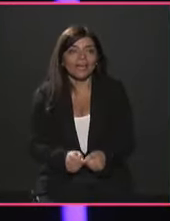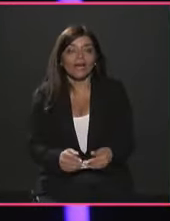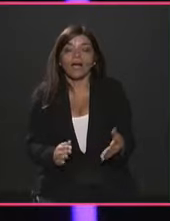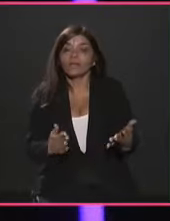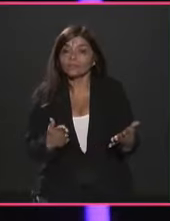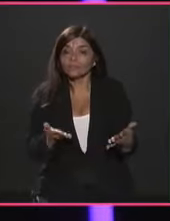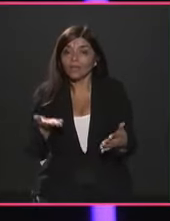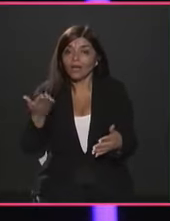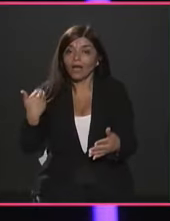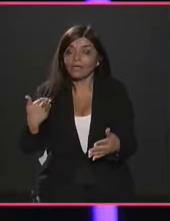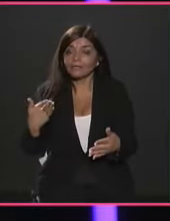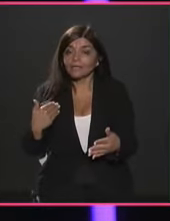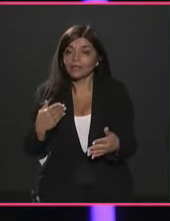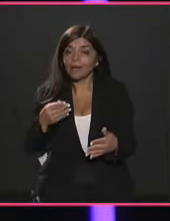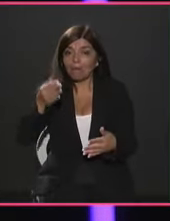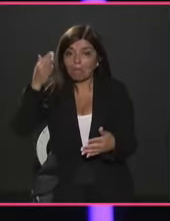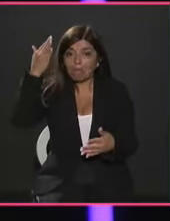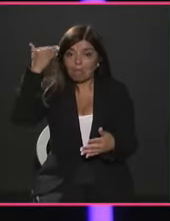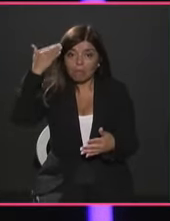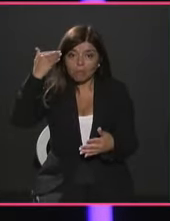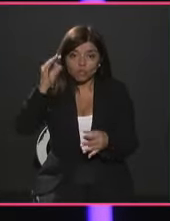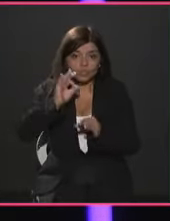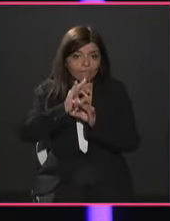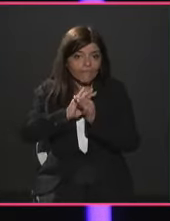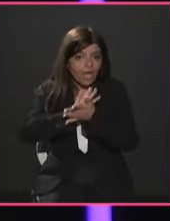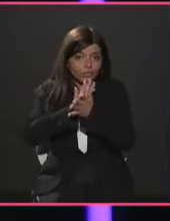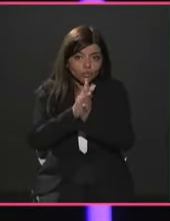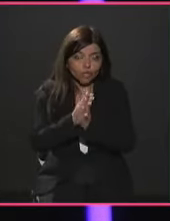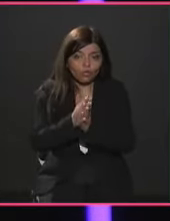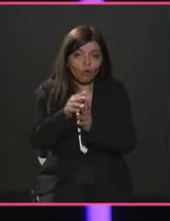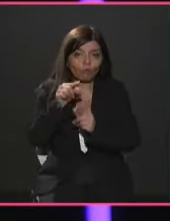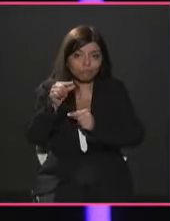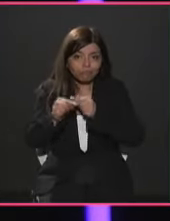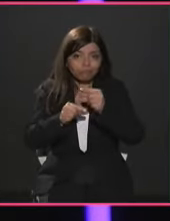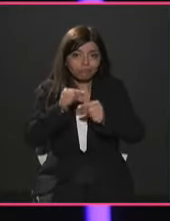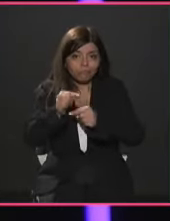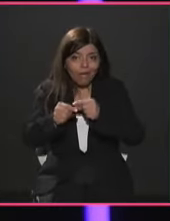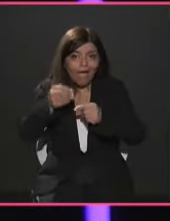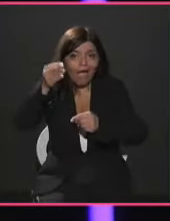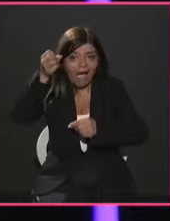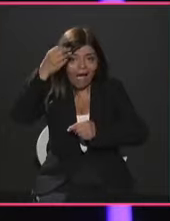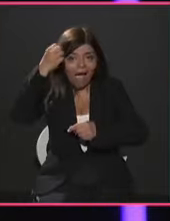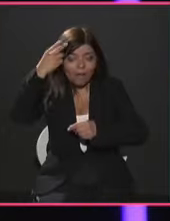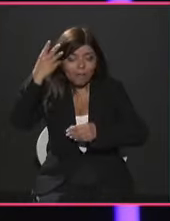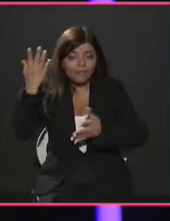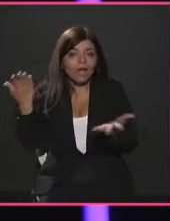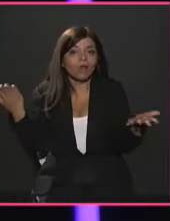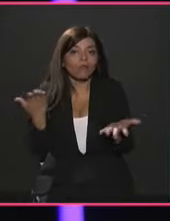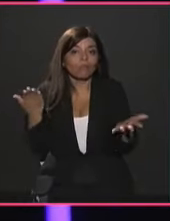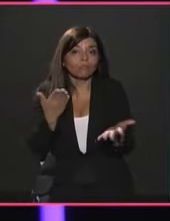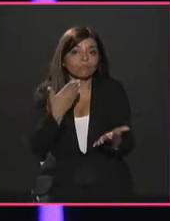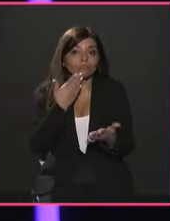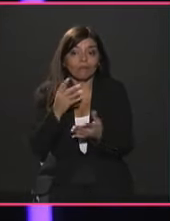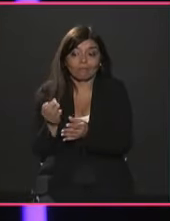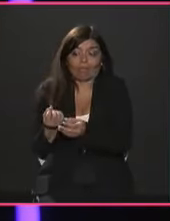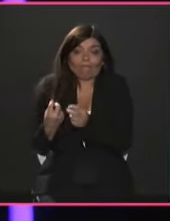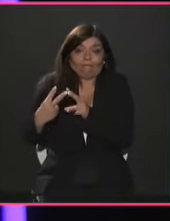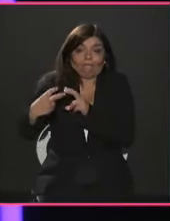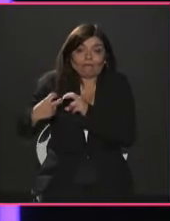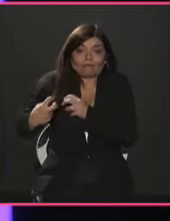siendo una experta en esta terapia sino que lo tuve que aprender a la mala cuando una superbacteria decó a mi